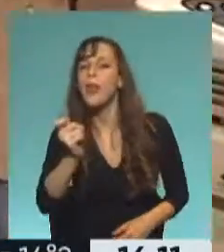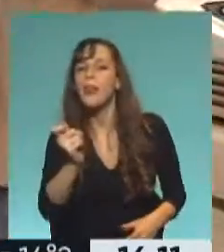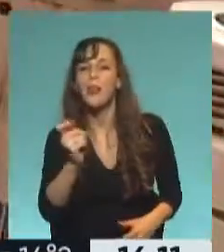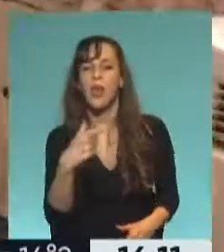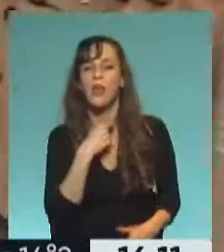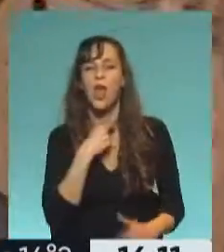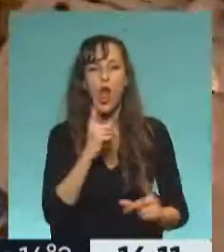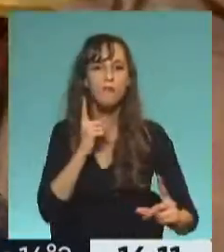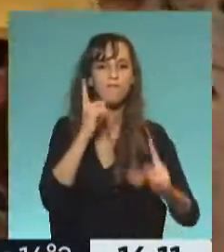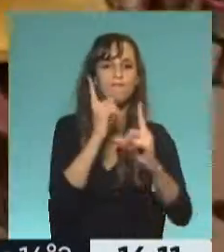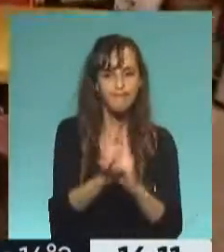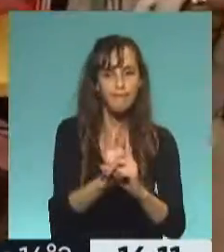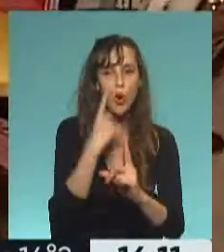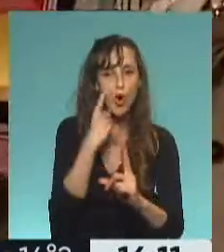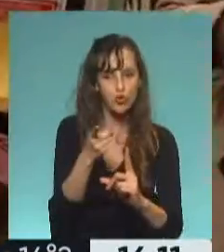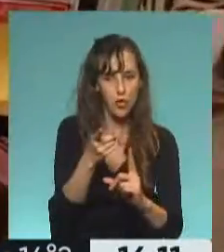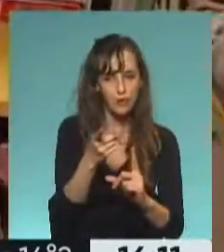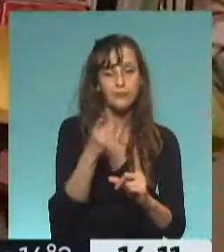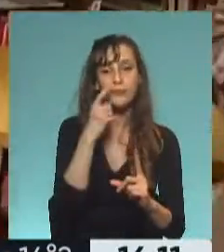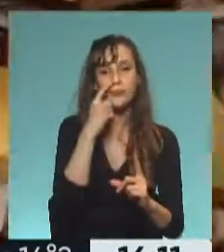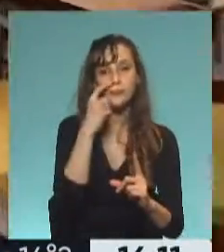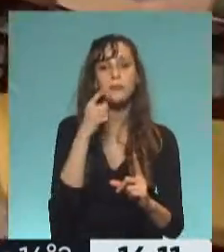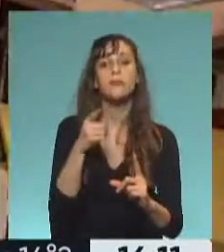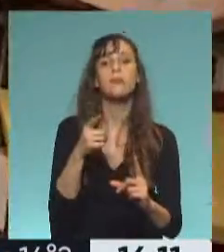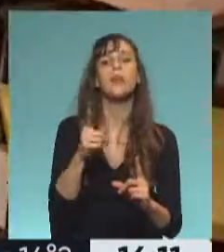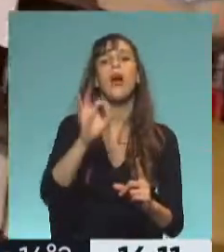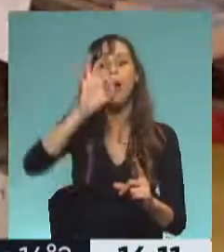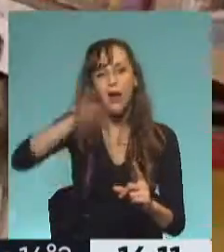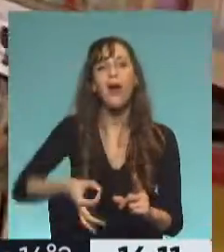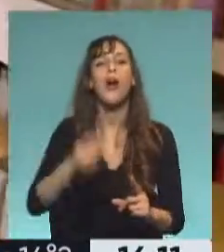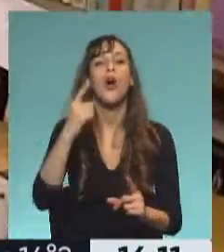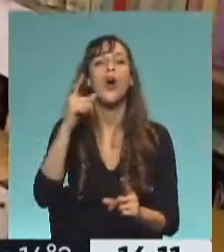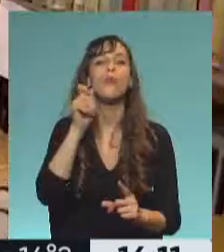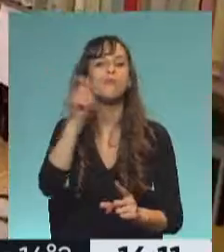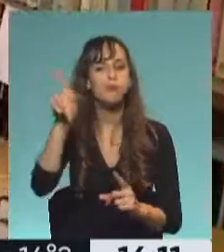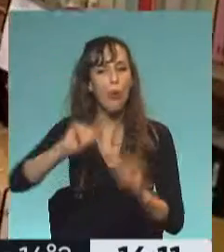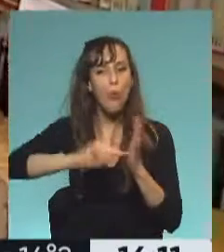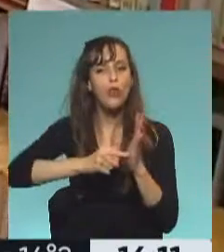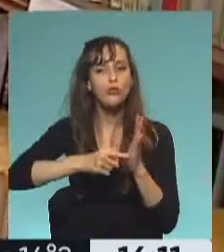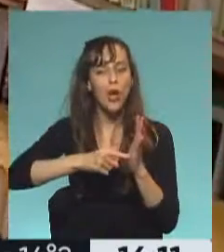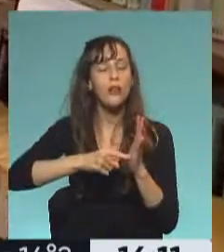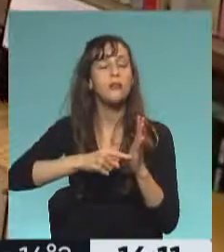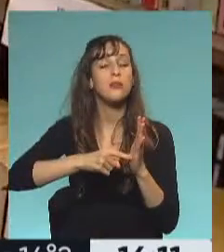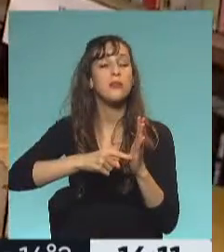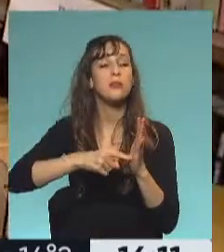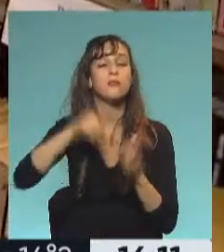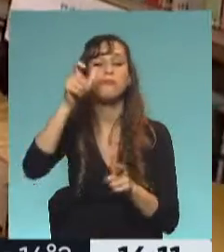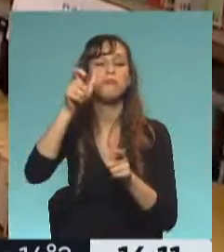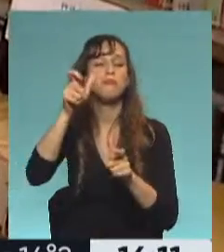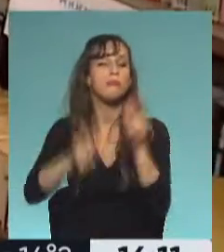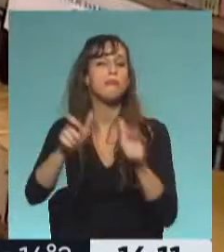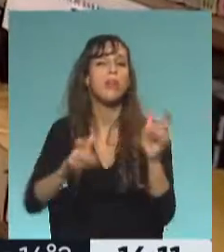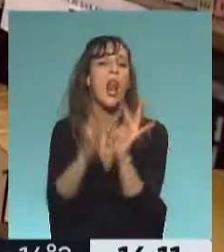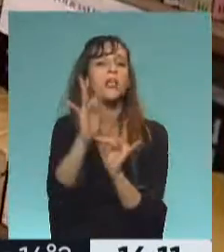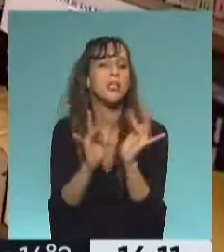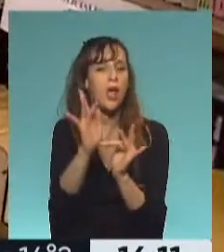quiero hacer lo más breve posible. Ahí me entero que era el arzobispado de Buenos Aires, tomo contacto con ellos. Y a través de, en ese